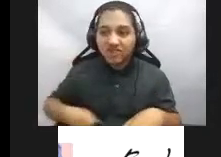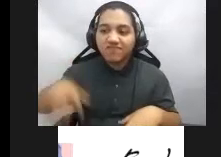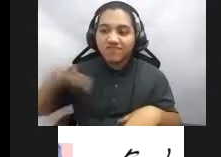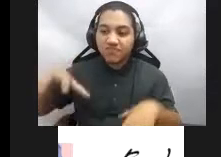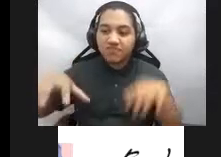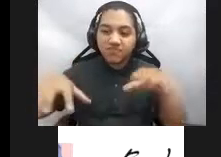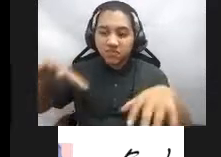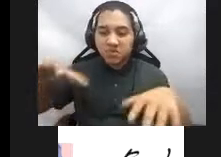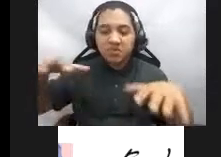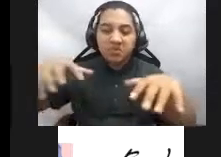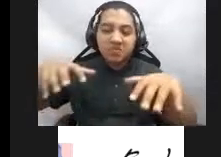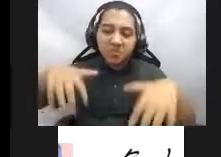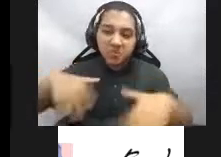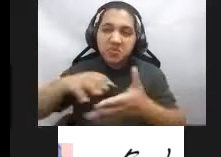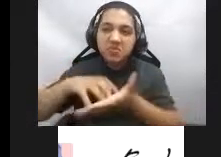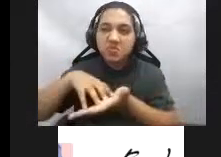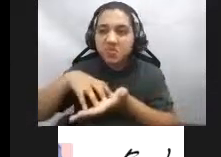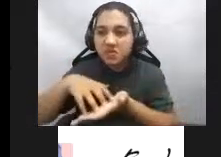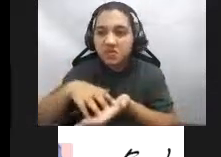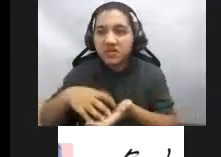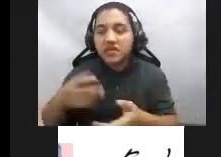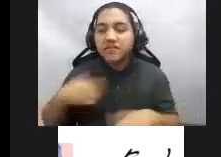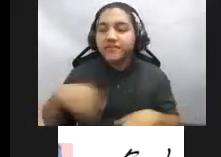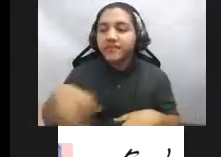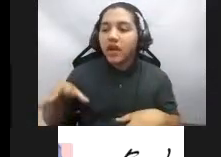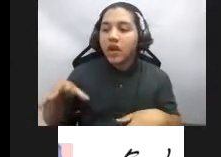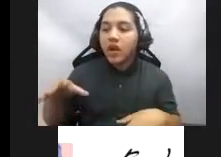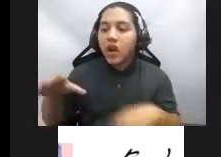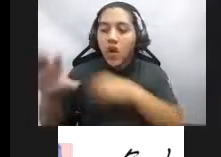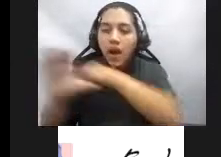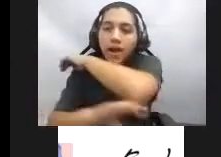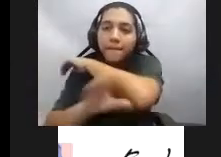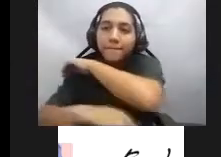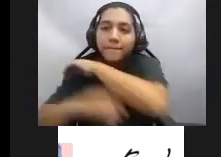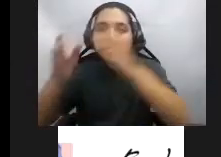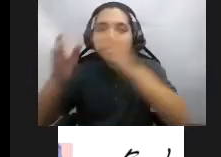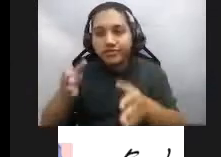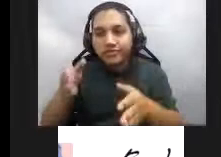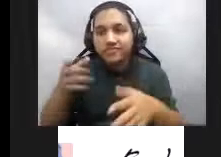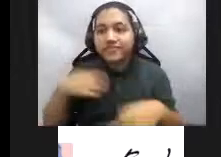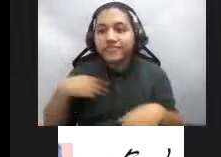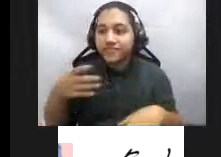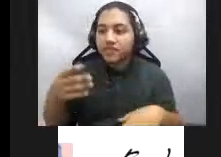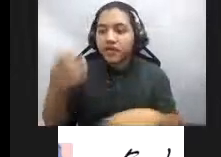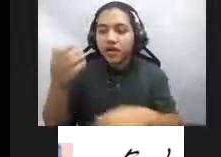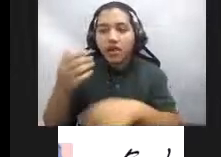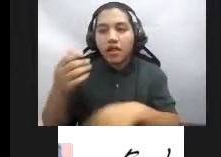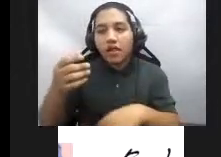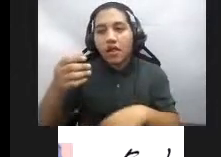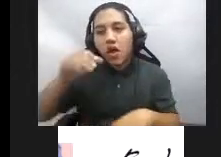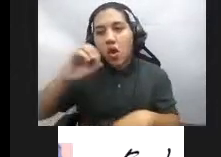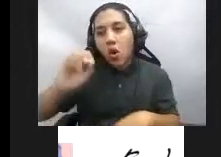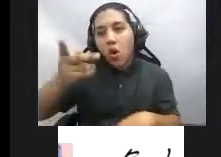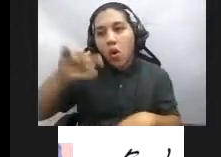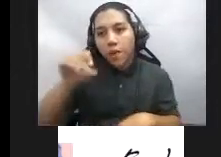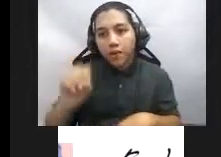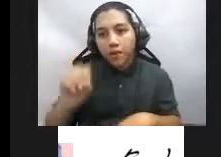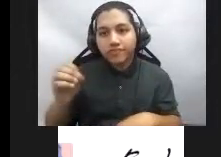estaban endrogándose por el opio que introducían los británicos con la misma intención de apoderarse del